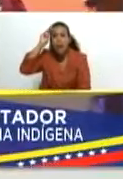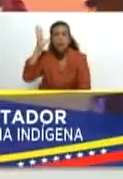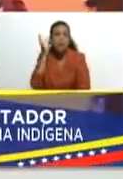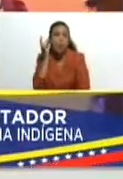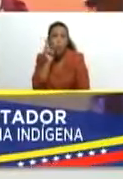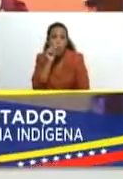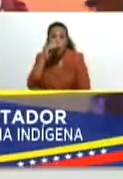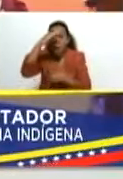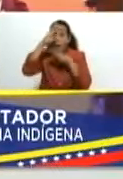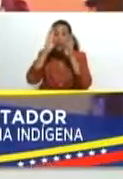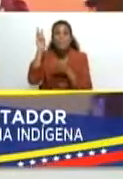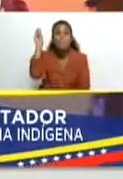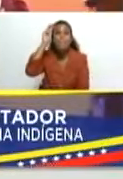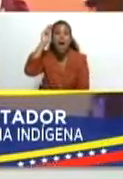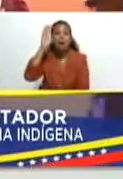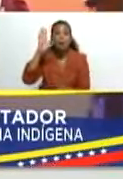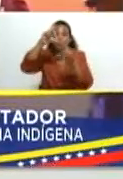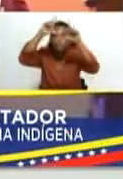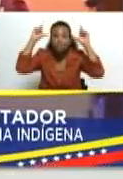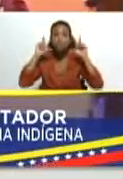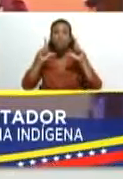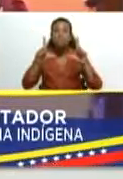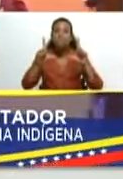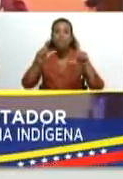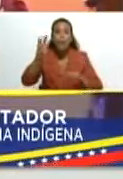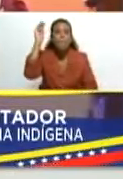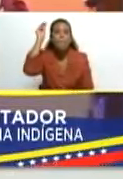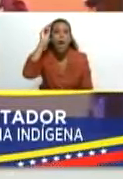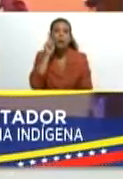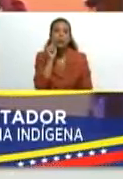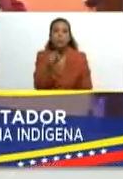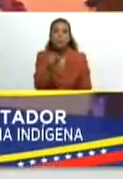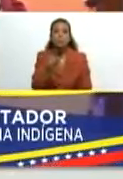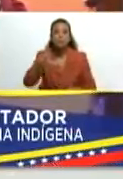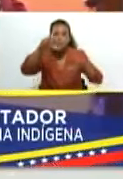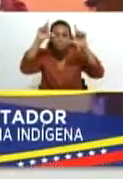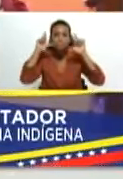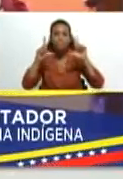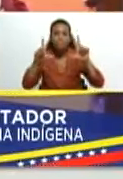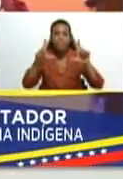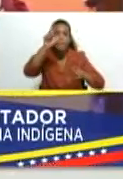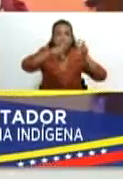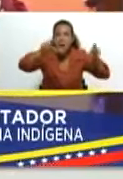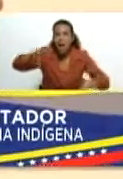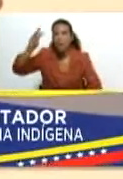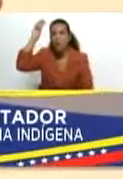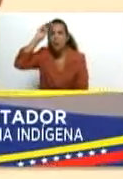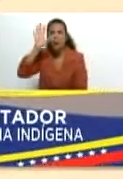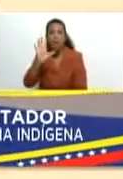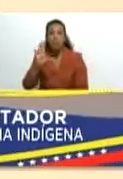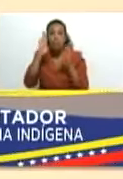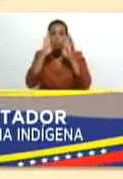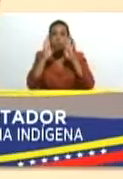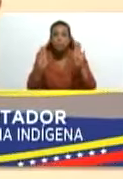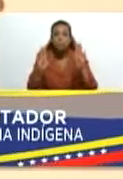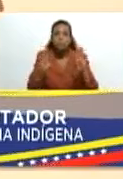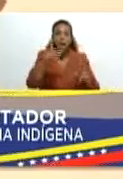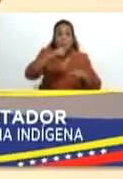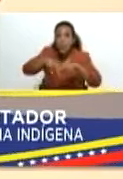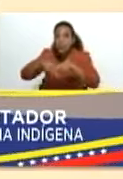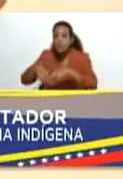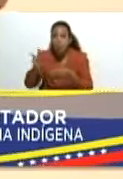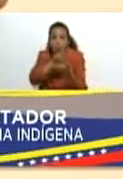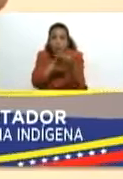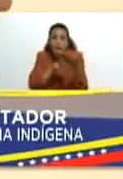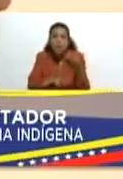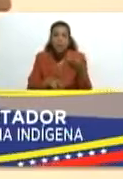maestras. Atención maestros, atención maestras del país. ¿Ah? todos los maestros, que le llegue a los niños, a las niñas,